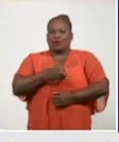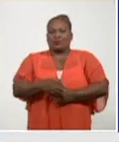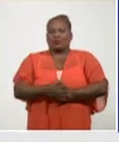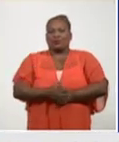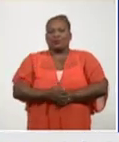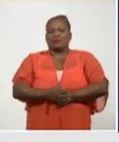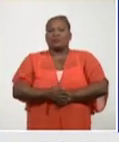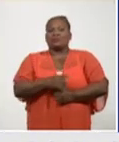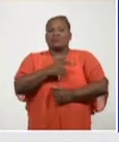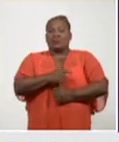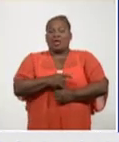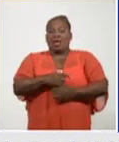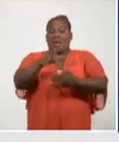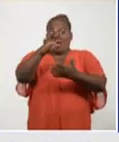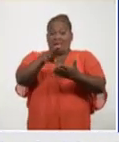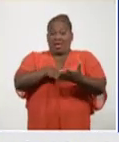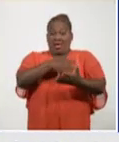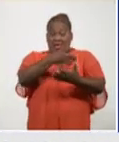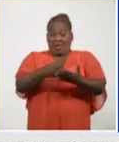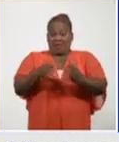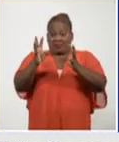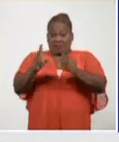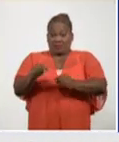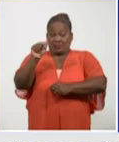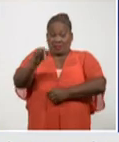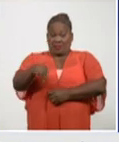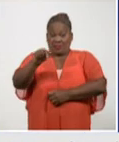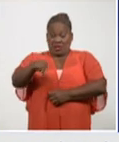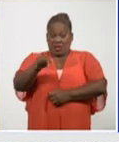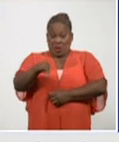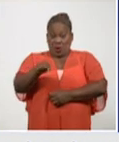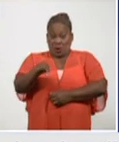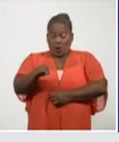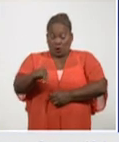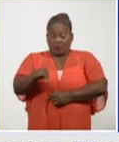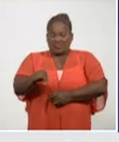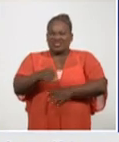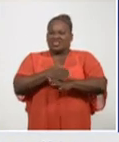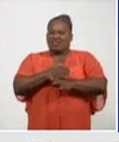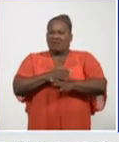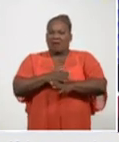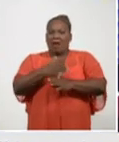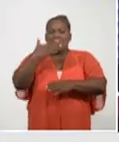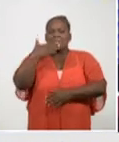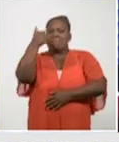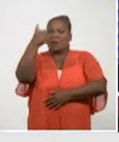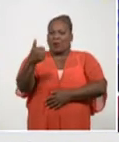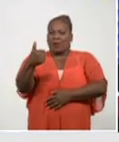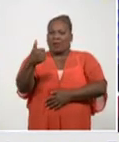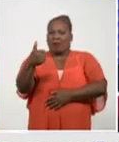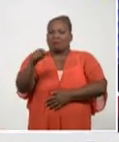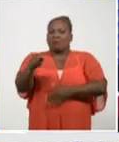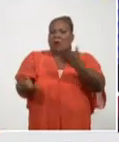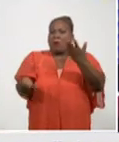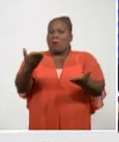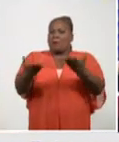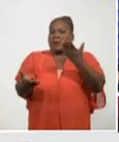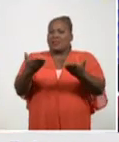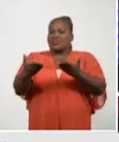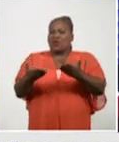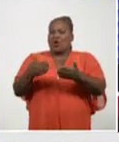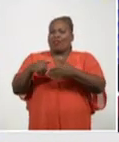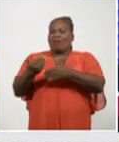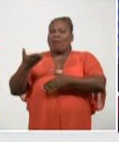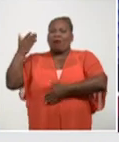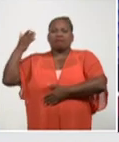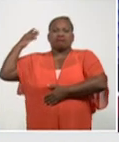hoy nos indica también una cierta mejoría en relación con las jornadas que han marcado tendencia hacia el alza